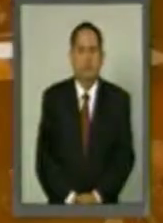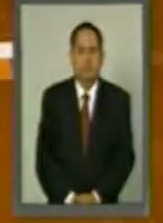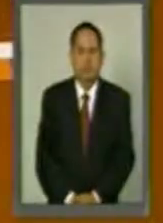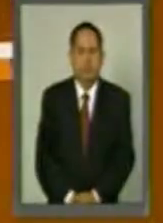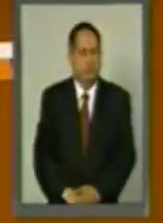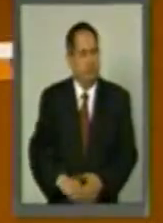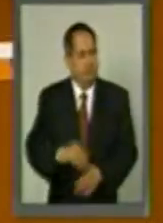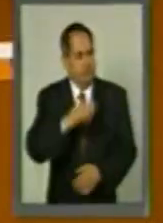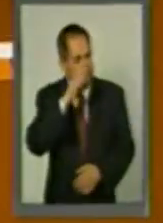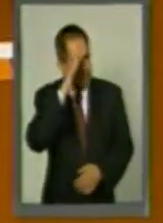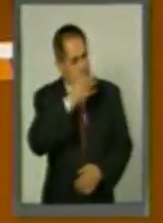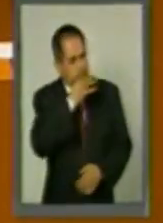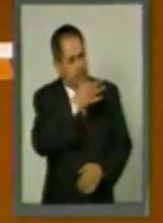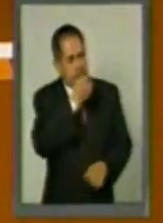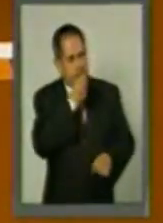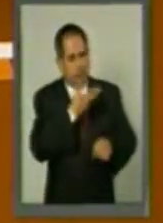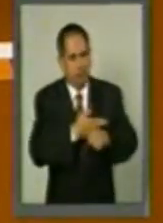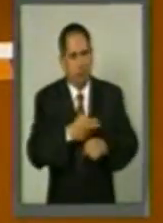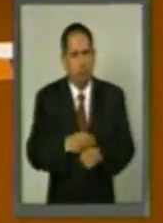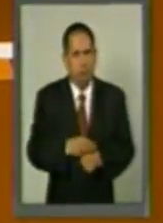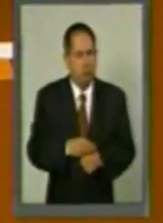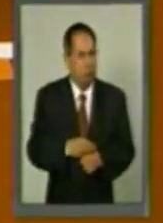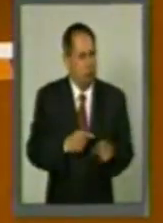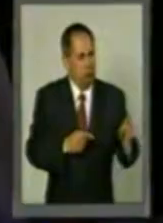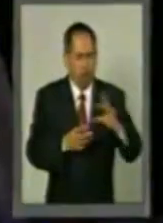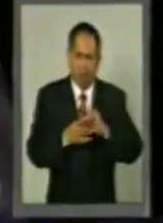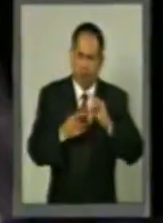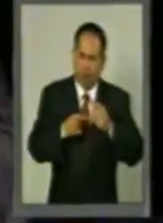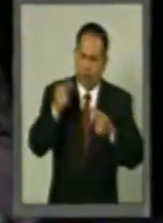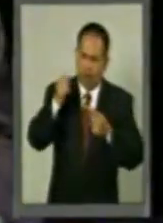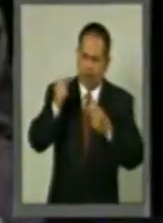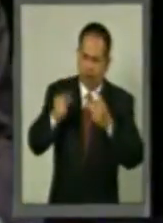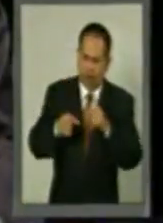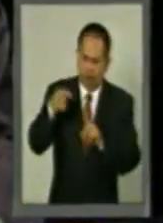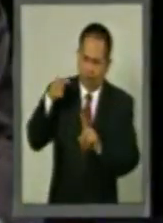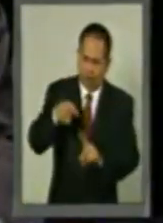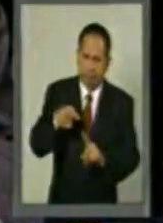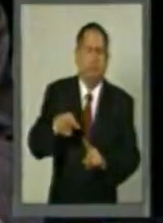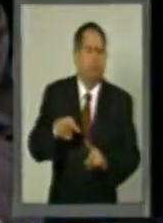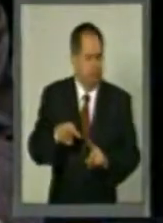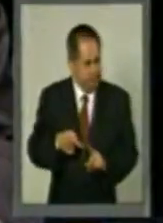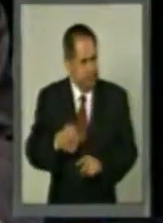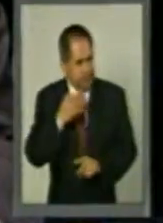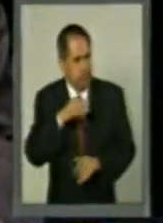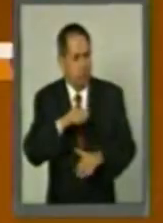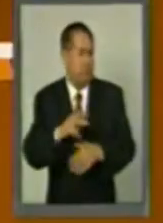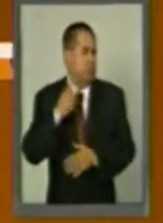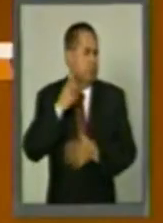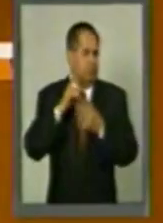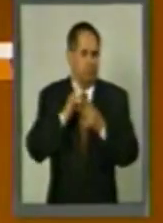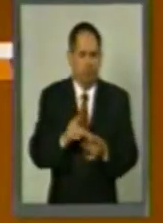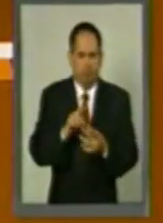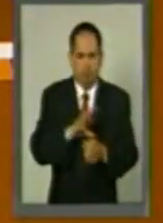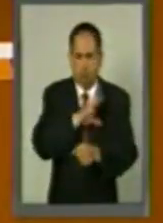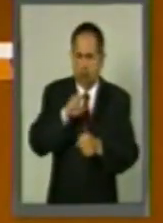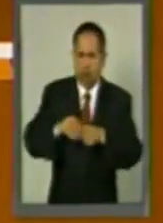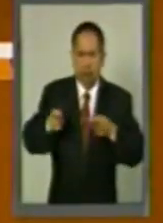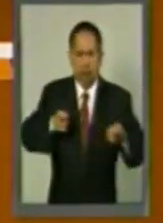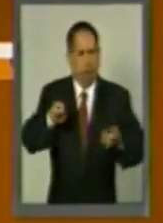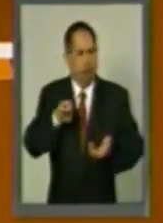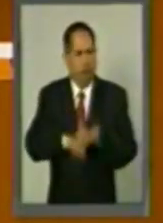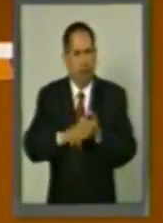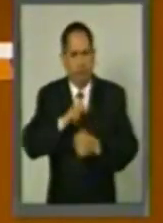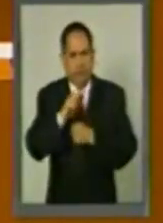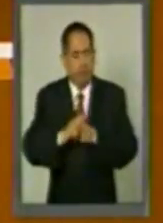Señor secretario, ha sido enfático en todos los temas que integran la política interior, Desde